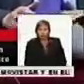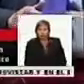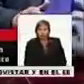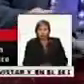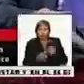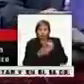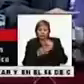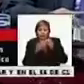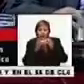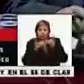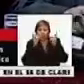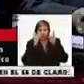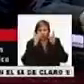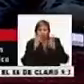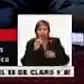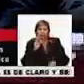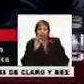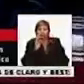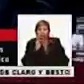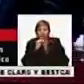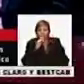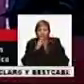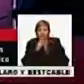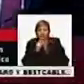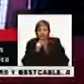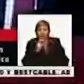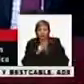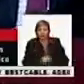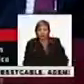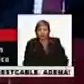del doctor Alberto Borea Odría,